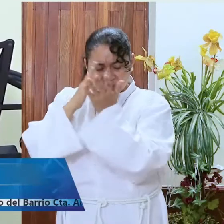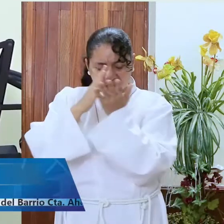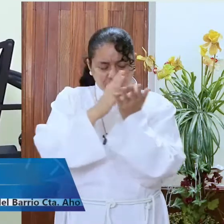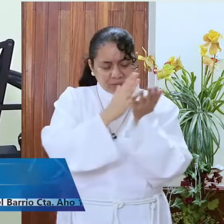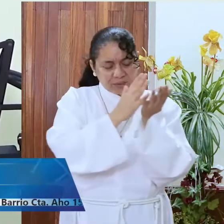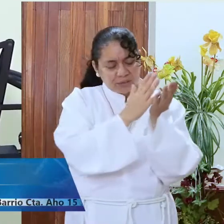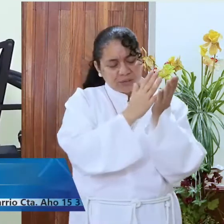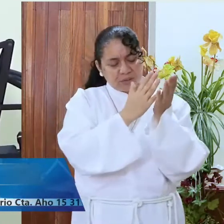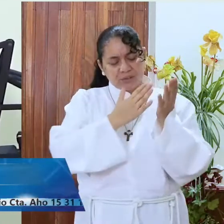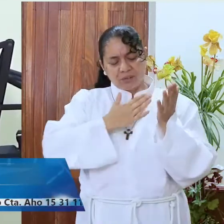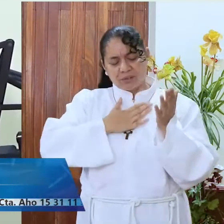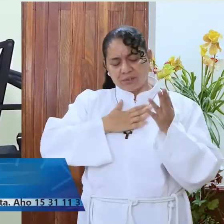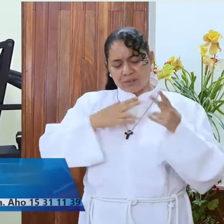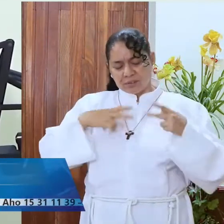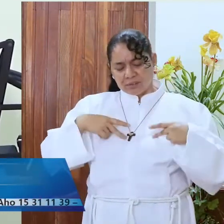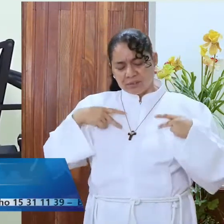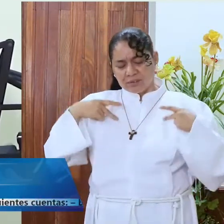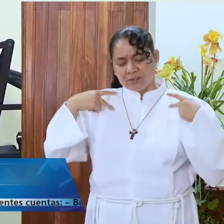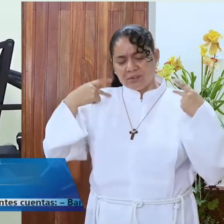esto